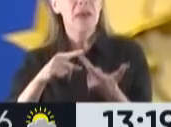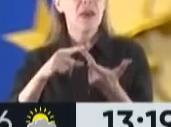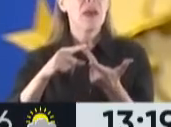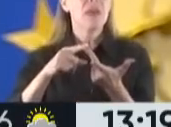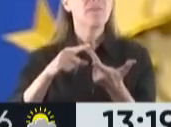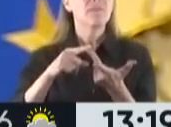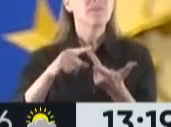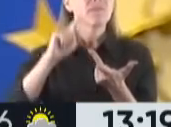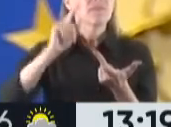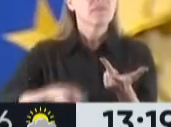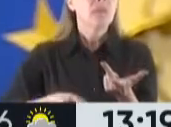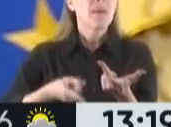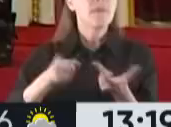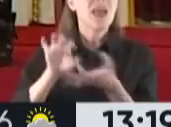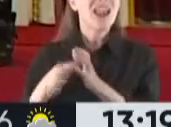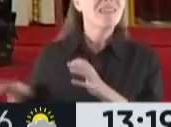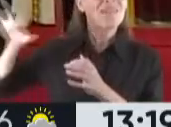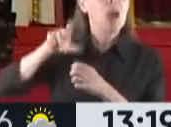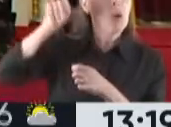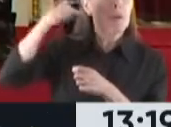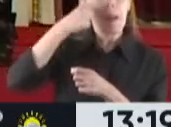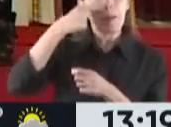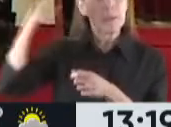en la implementación de plantas